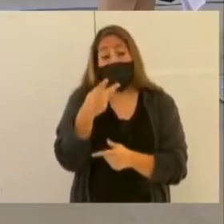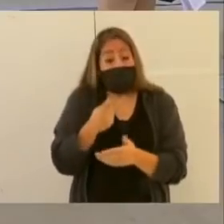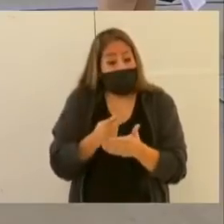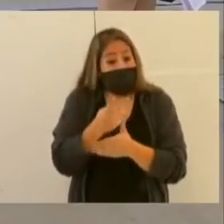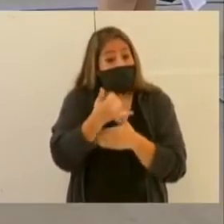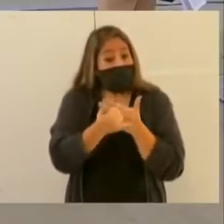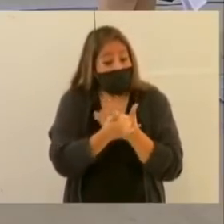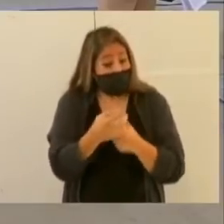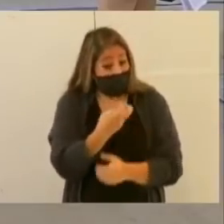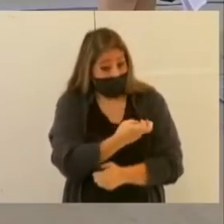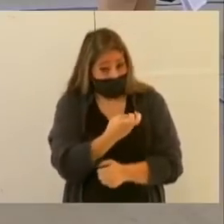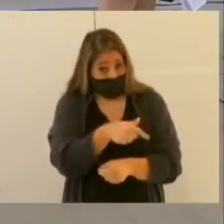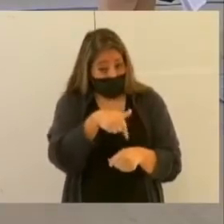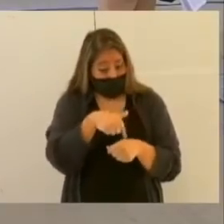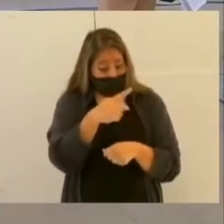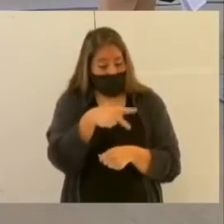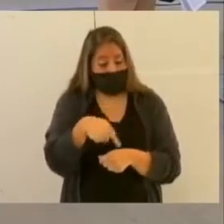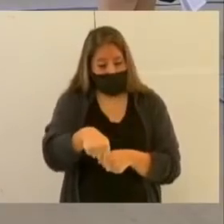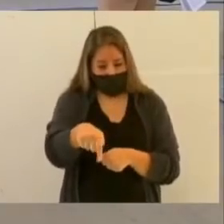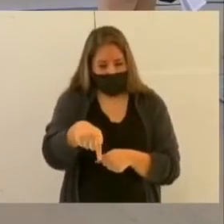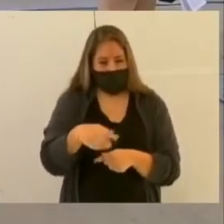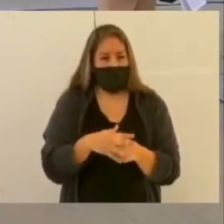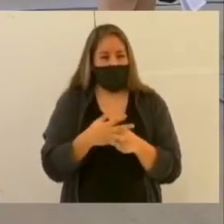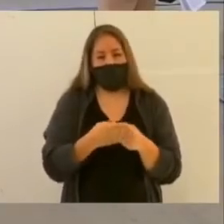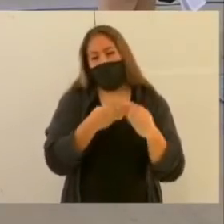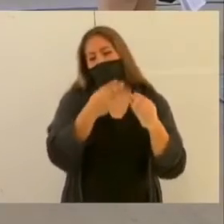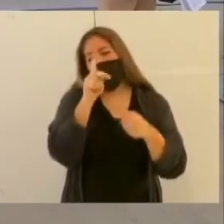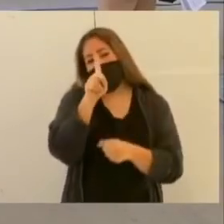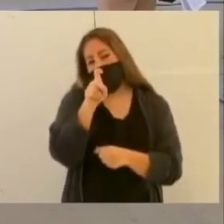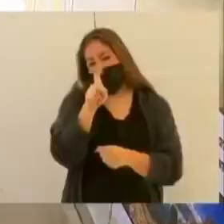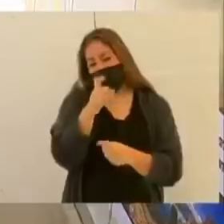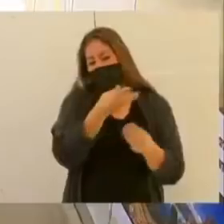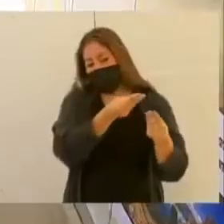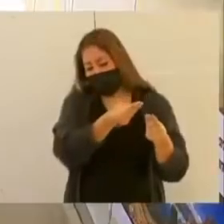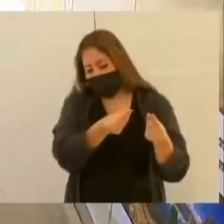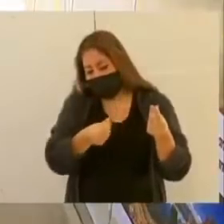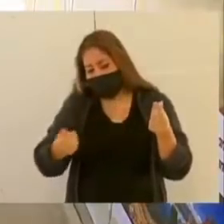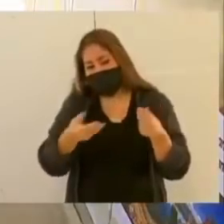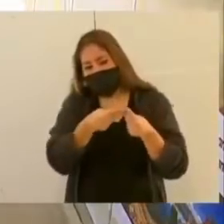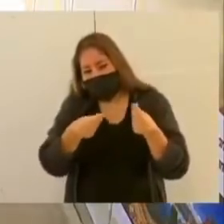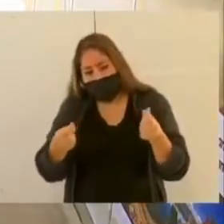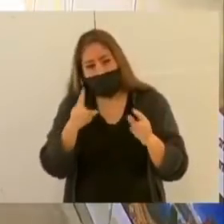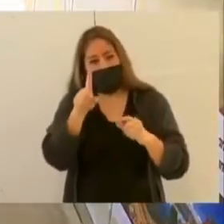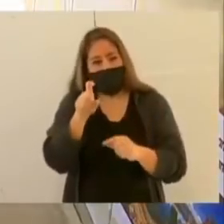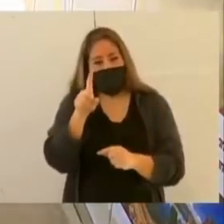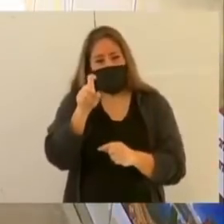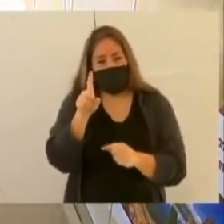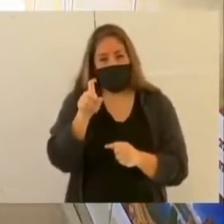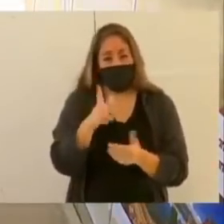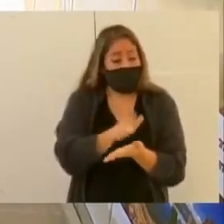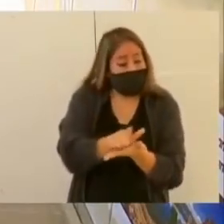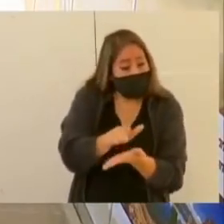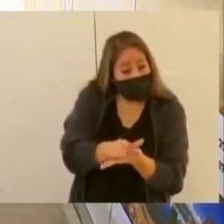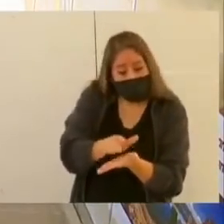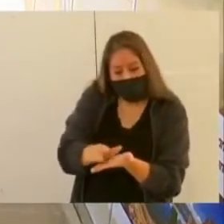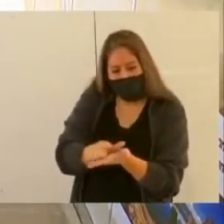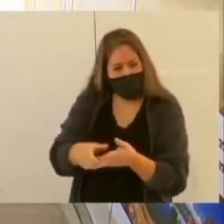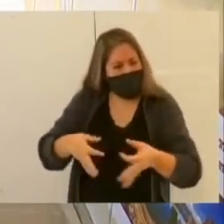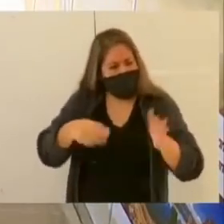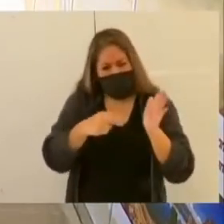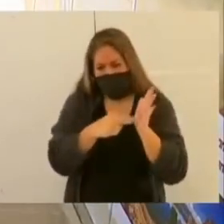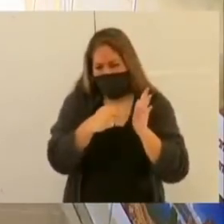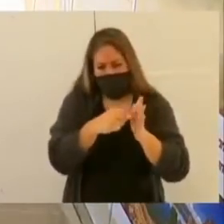proyecto contempla el abastecer de agua potable, superficial, potabilizada con las normas